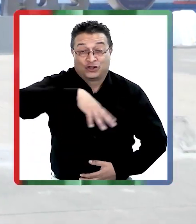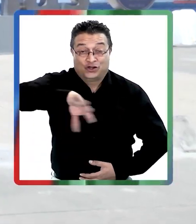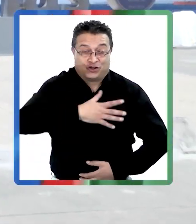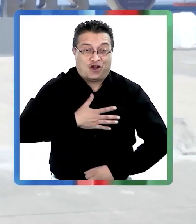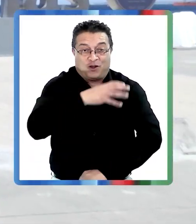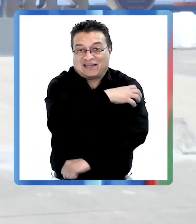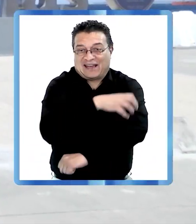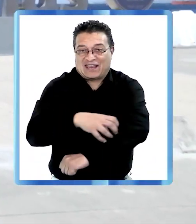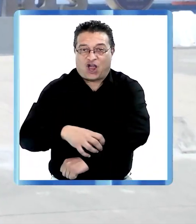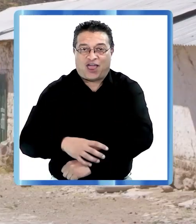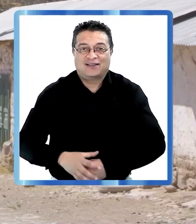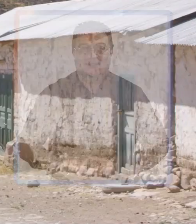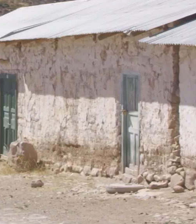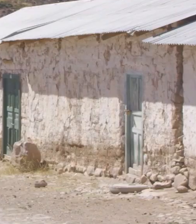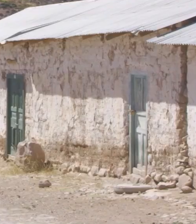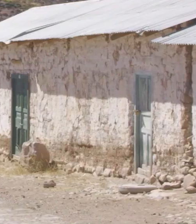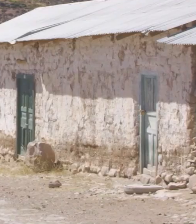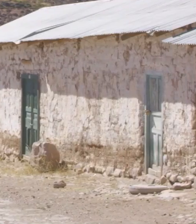Somos las regiones.